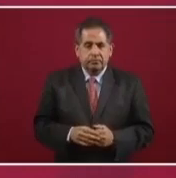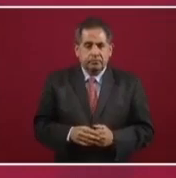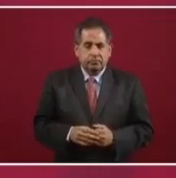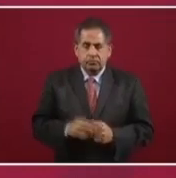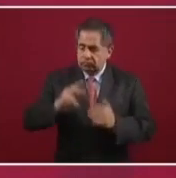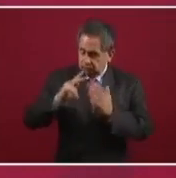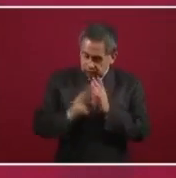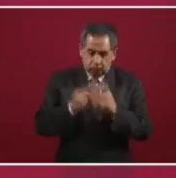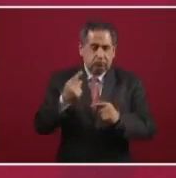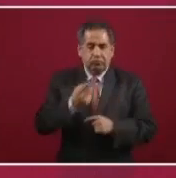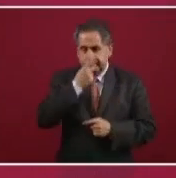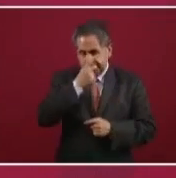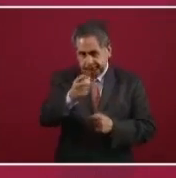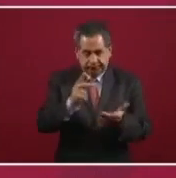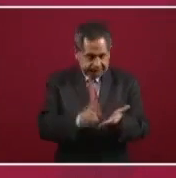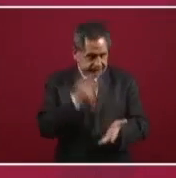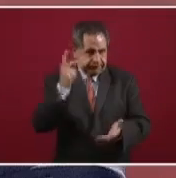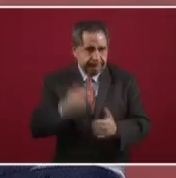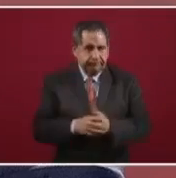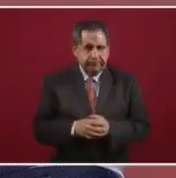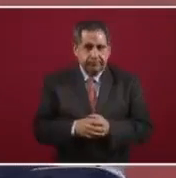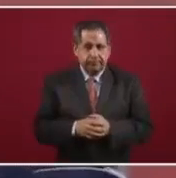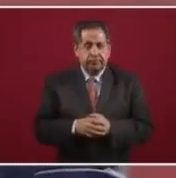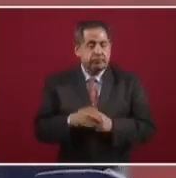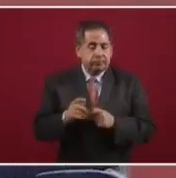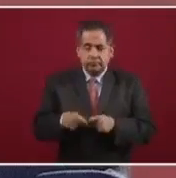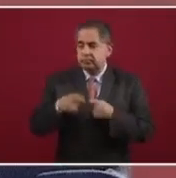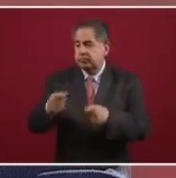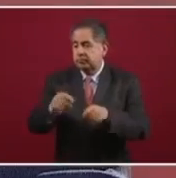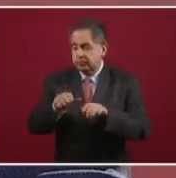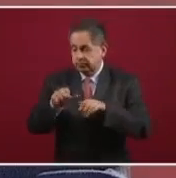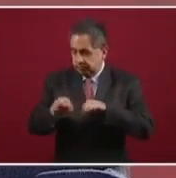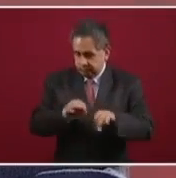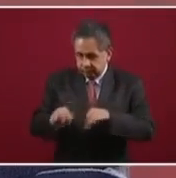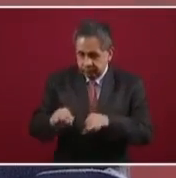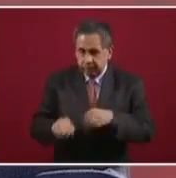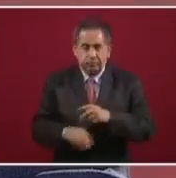Lo repito, en que haya trabajo,